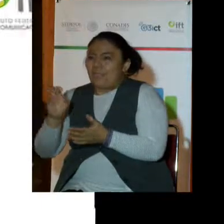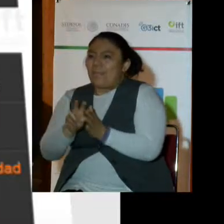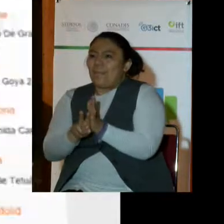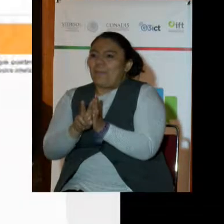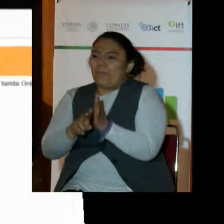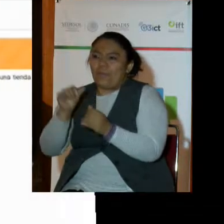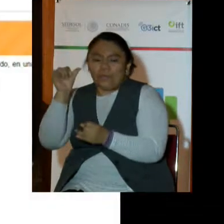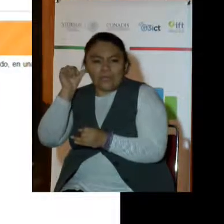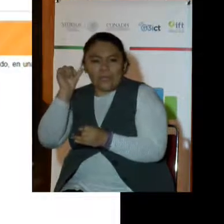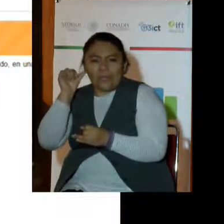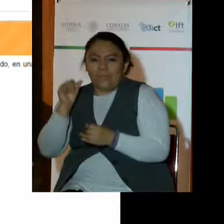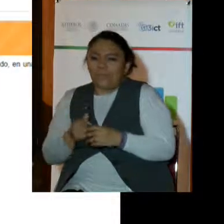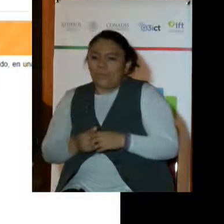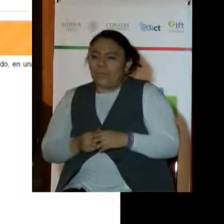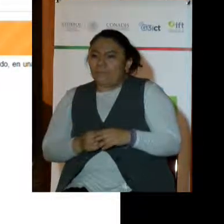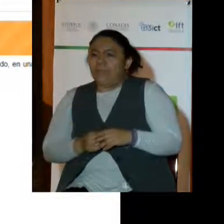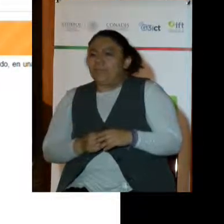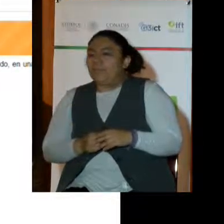audio.